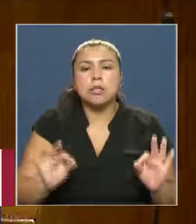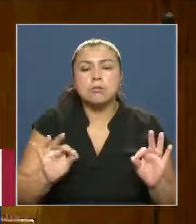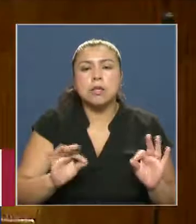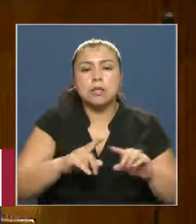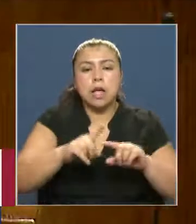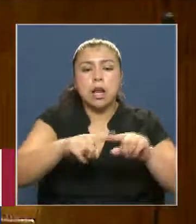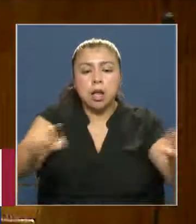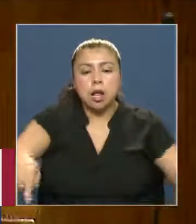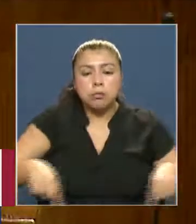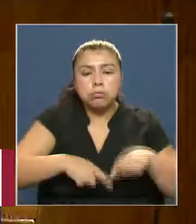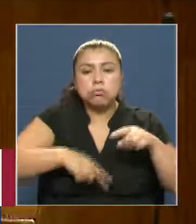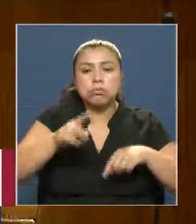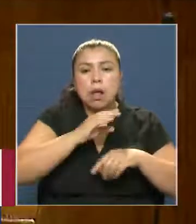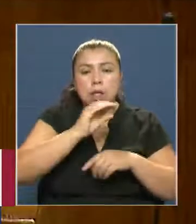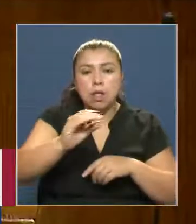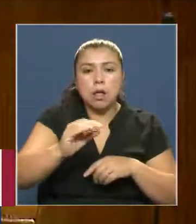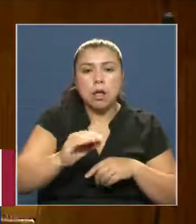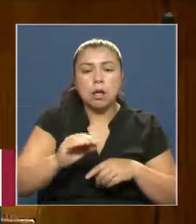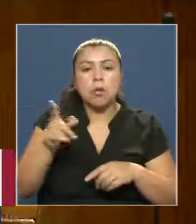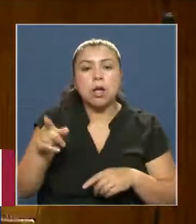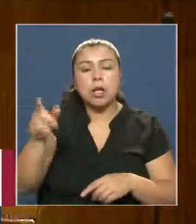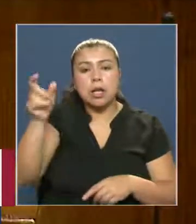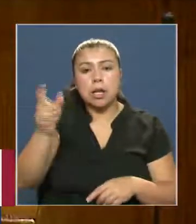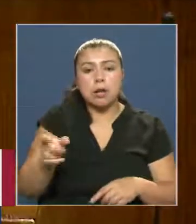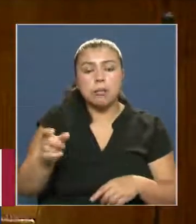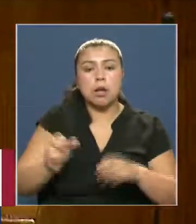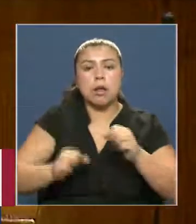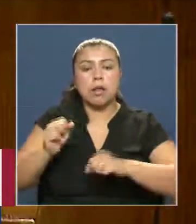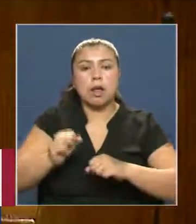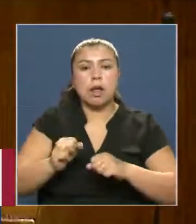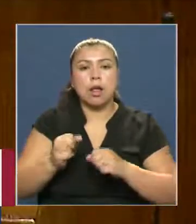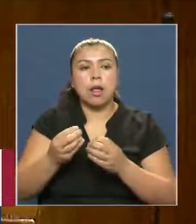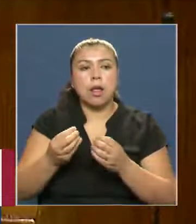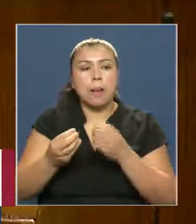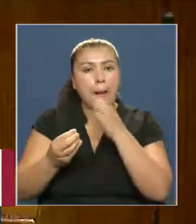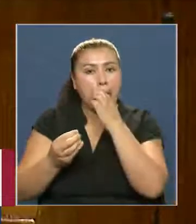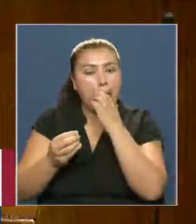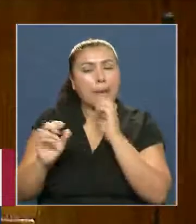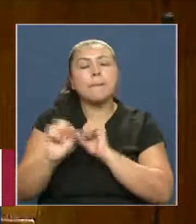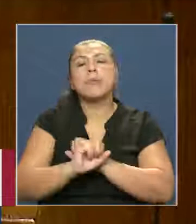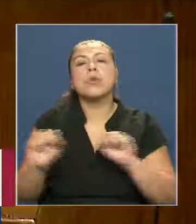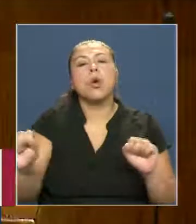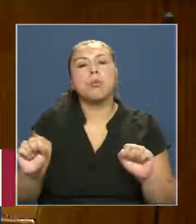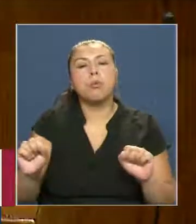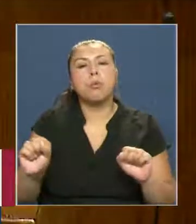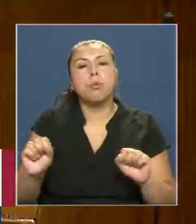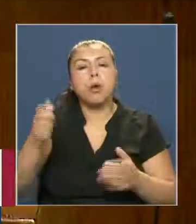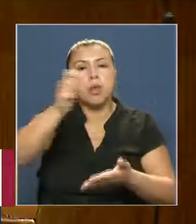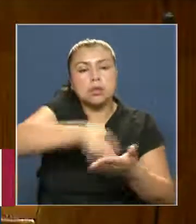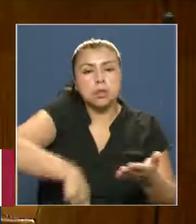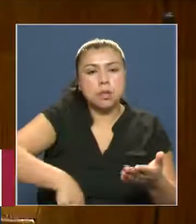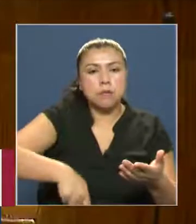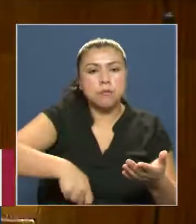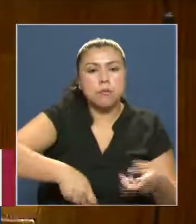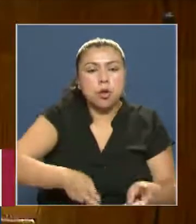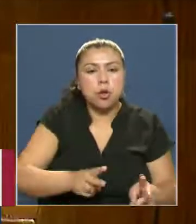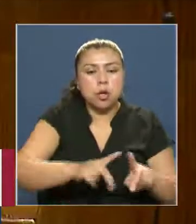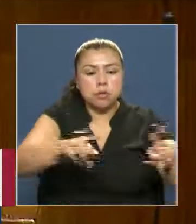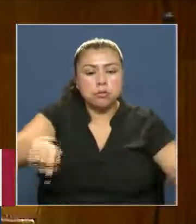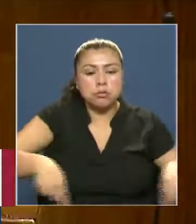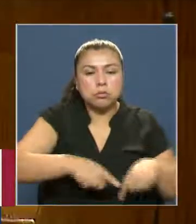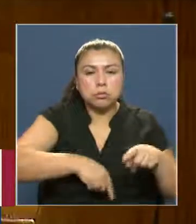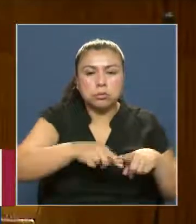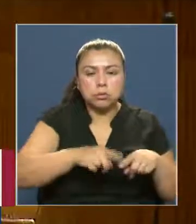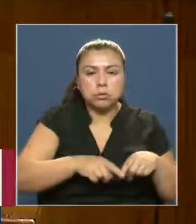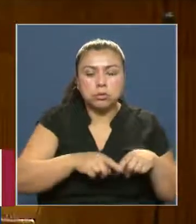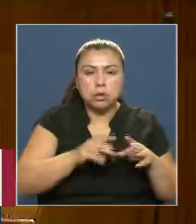que se dispone que los conservadores de bienes raíces no podrán inscribir derechos ni acciones en terreno que sean conducentes